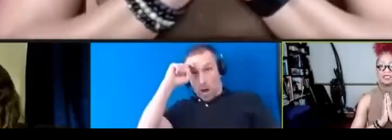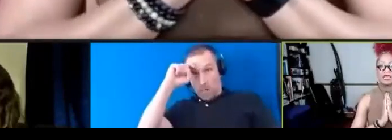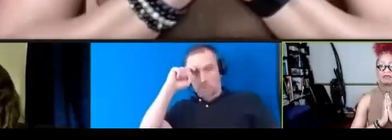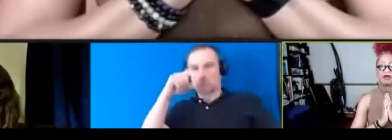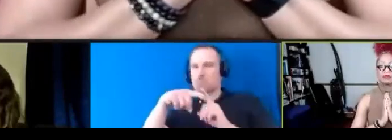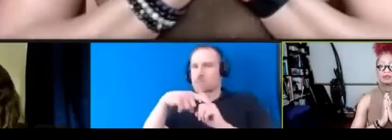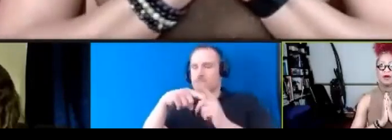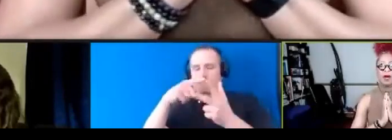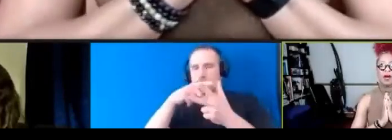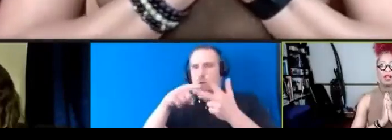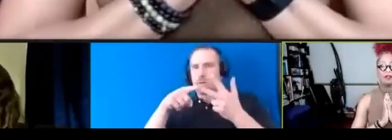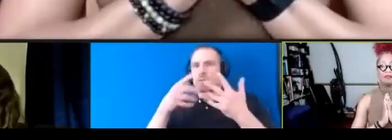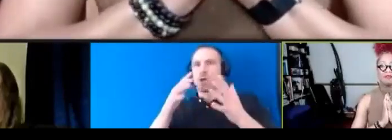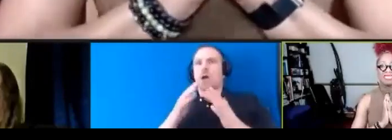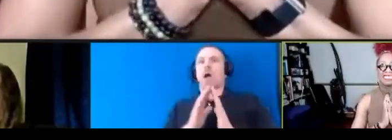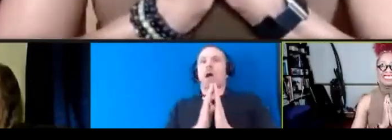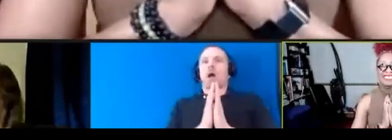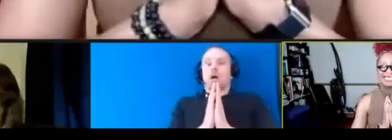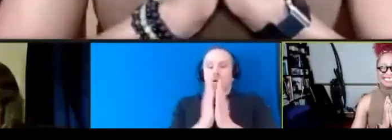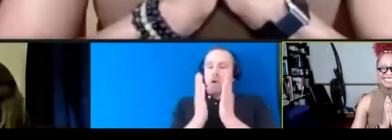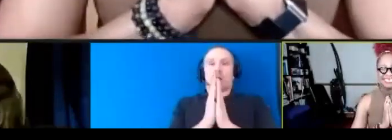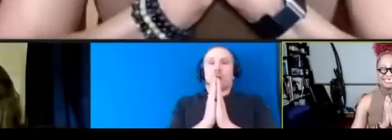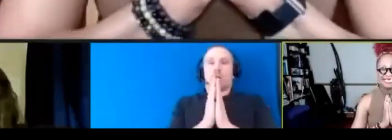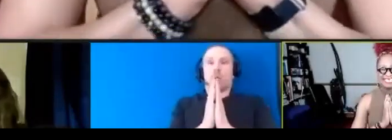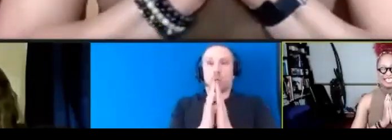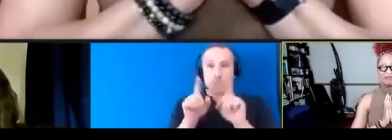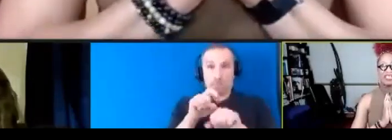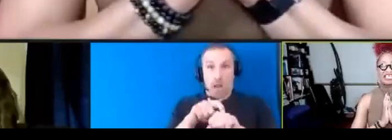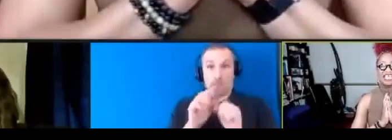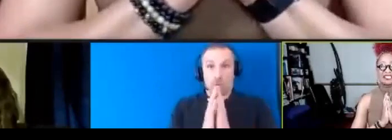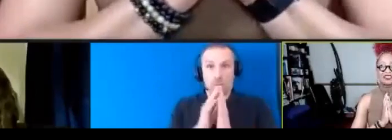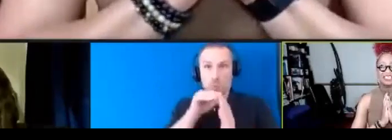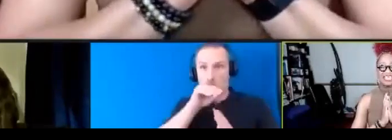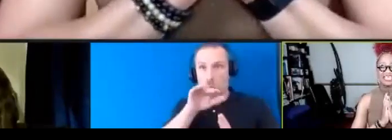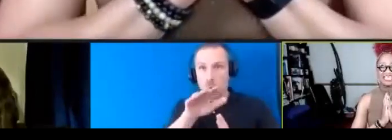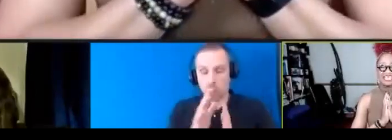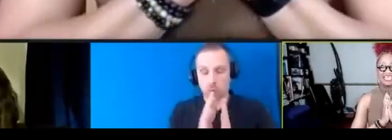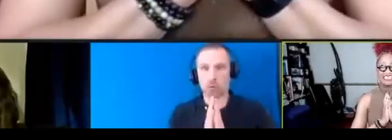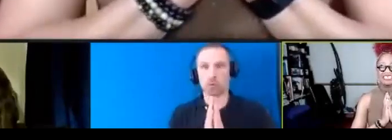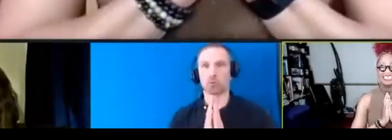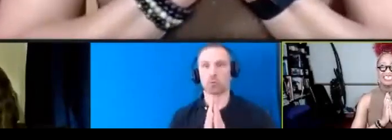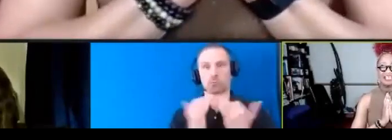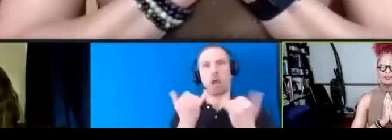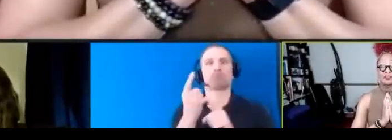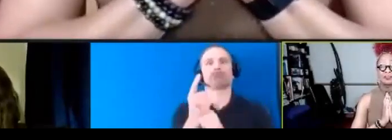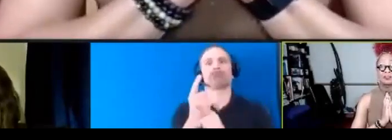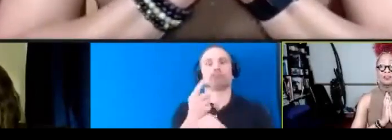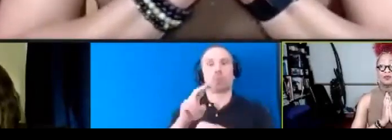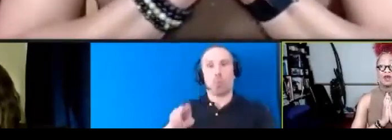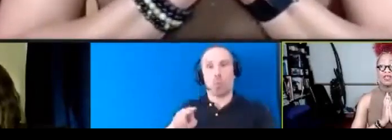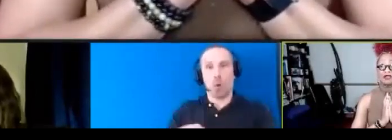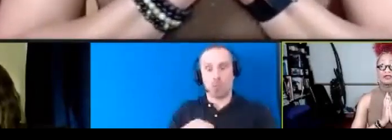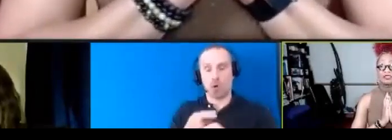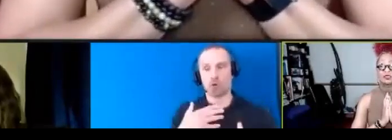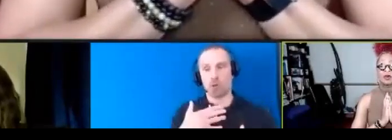naturalmente y conéctese con la verdad de quién eres tomé este tiempo a pensar